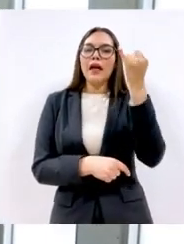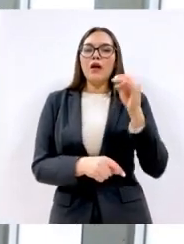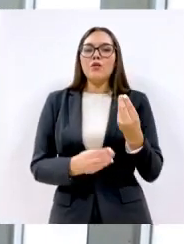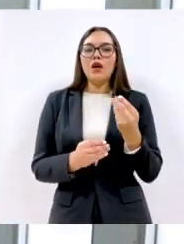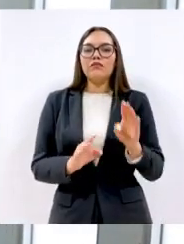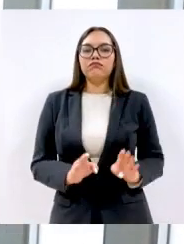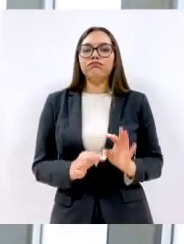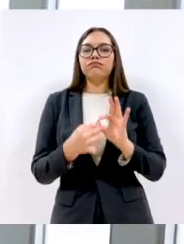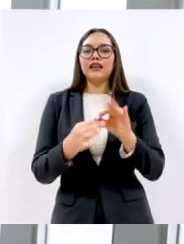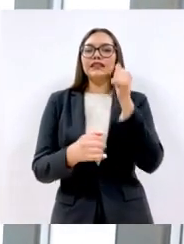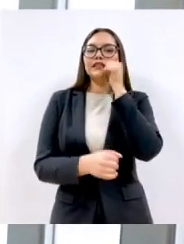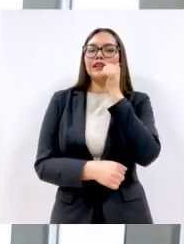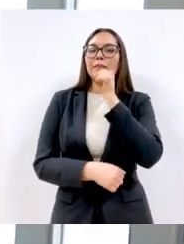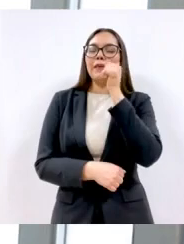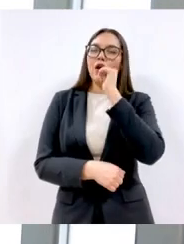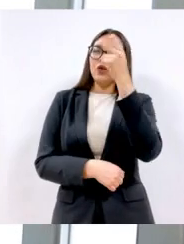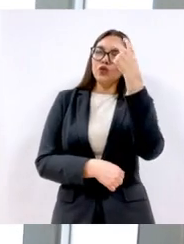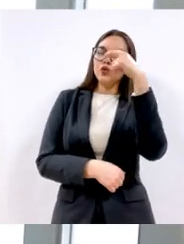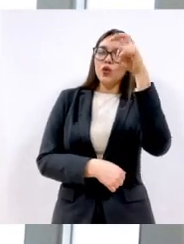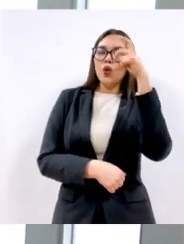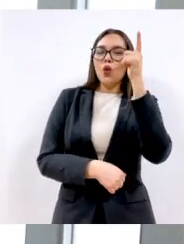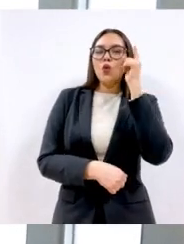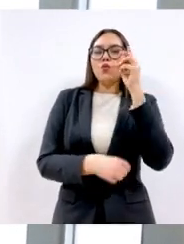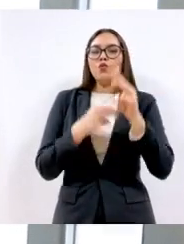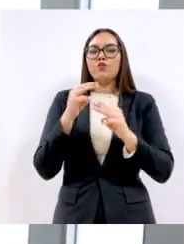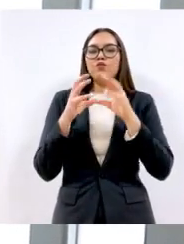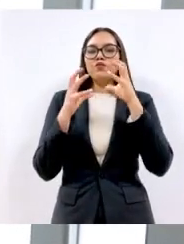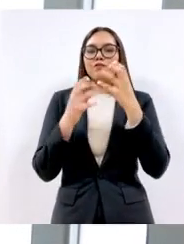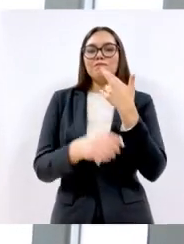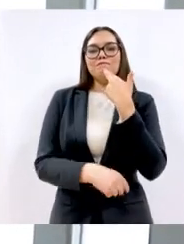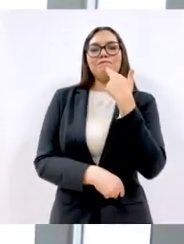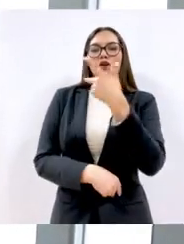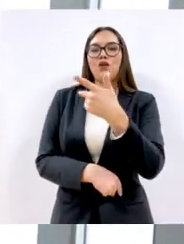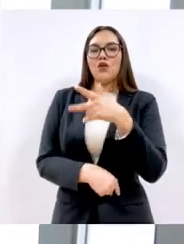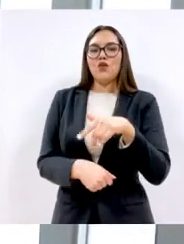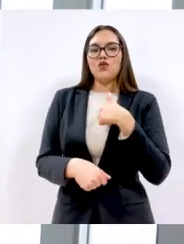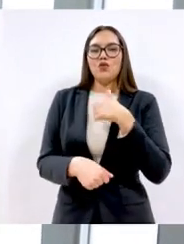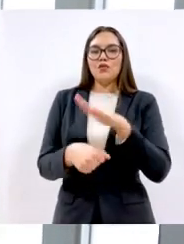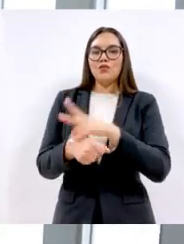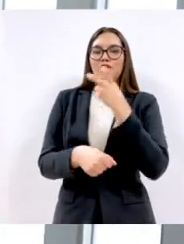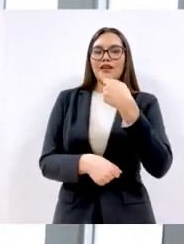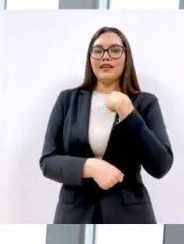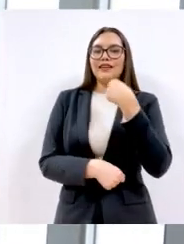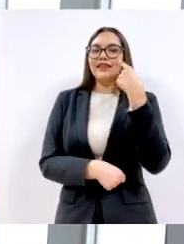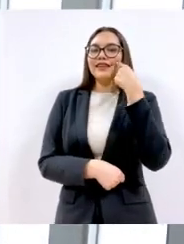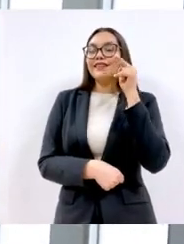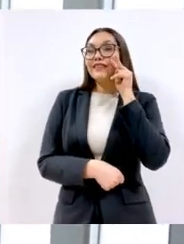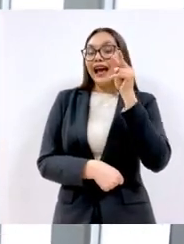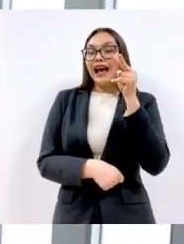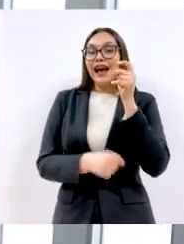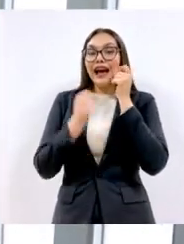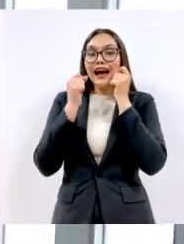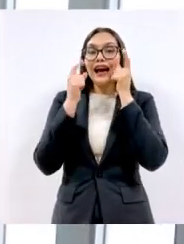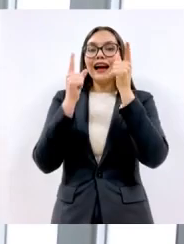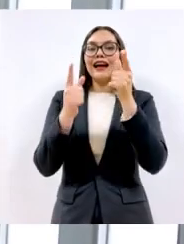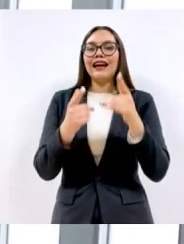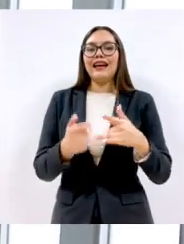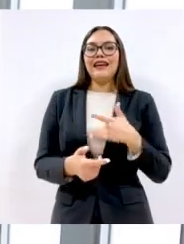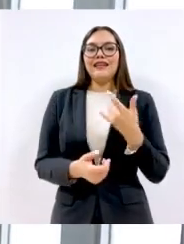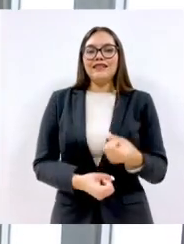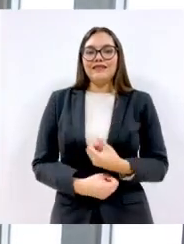ideales y muy soñadoras. Soñaban con un mundo mejor. y creo que por eso, ahí inició mi lucha, ahí